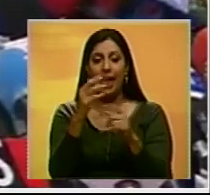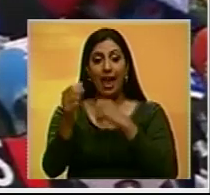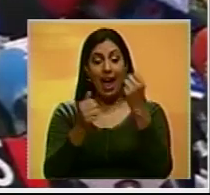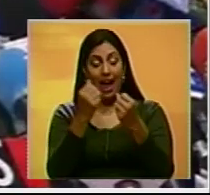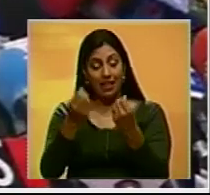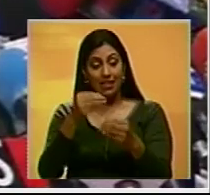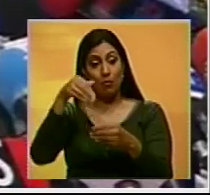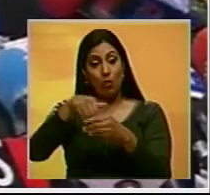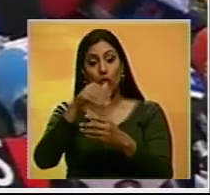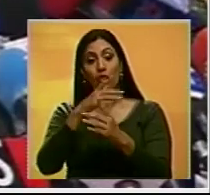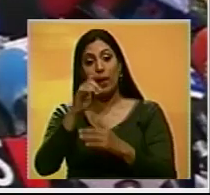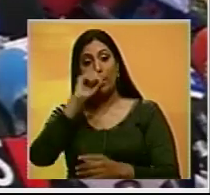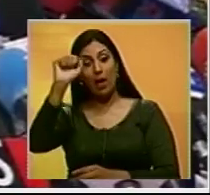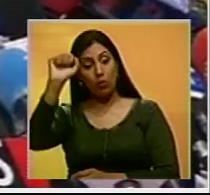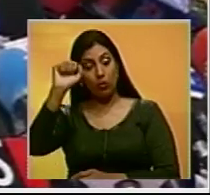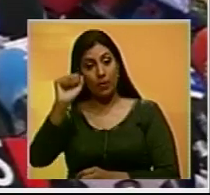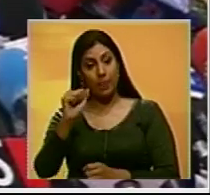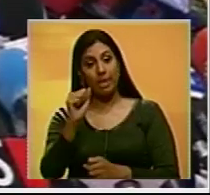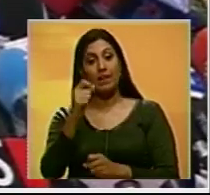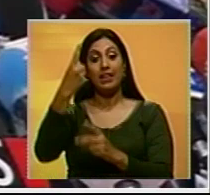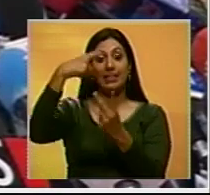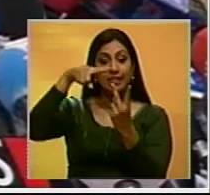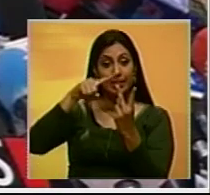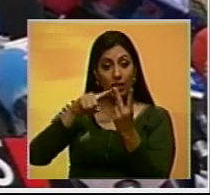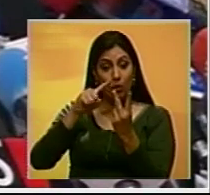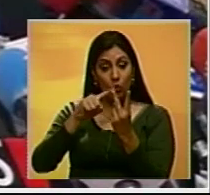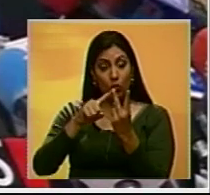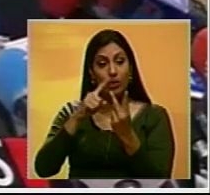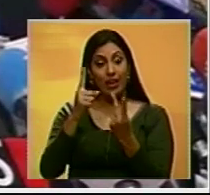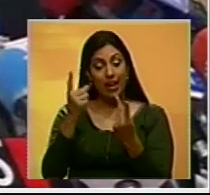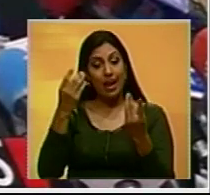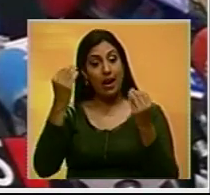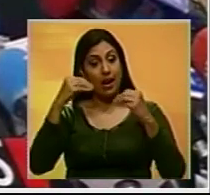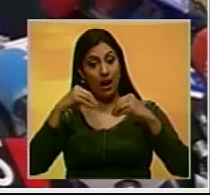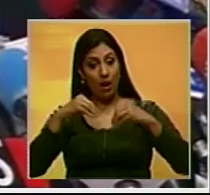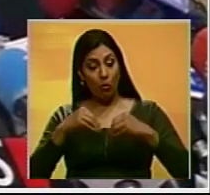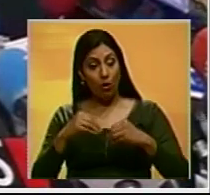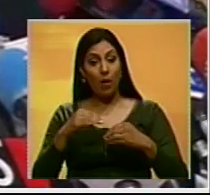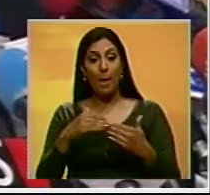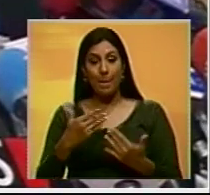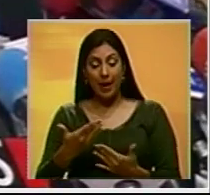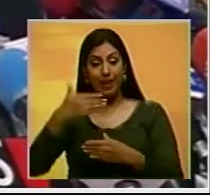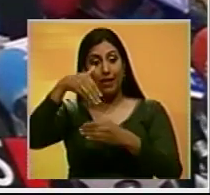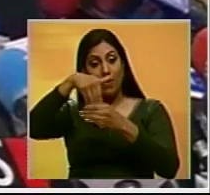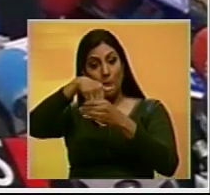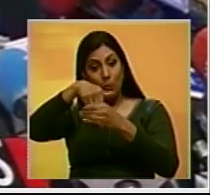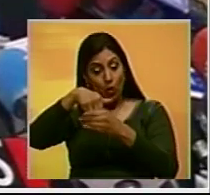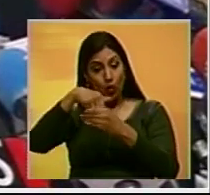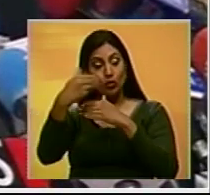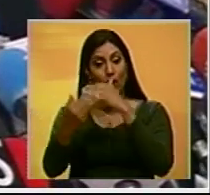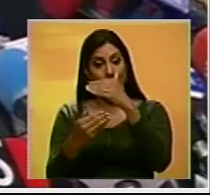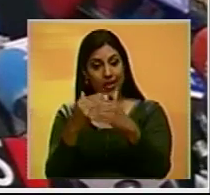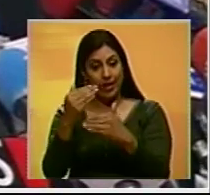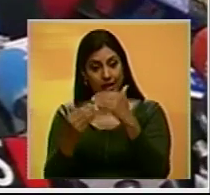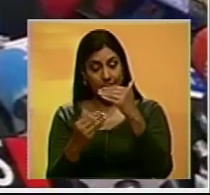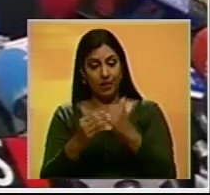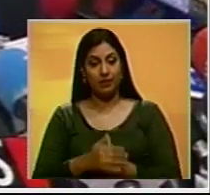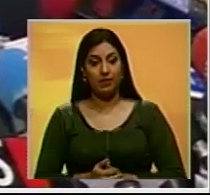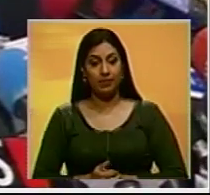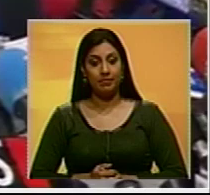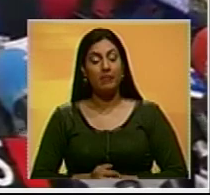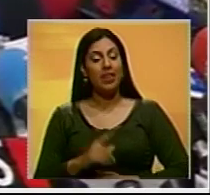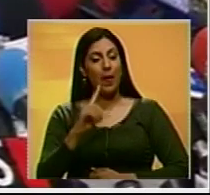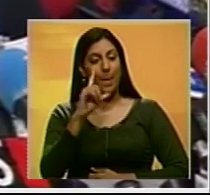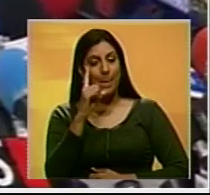referéndum revocatorio. La segunda es el acuerdo para unas elecciones adelantadas. Ese es